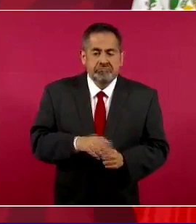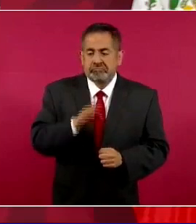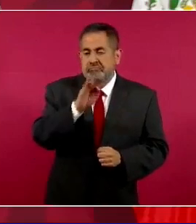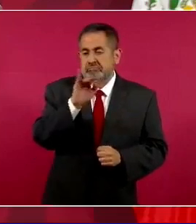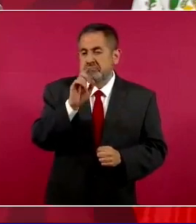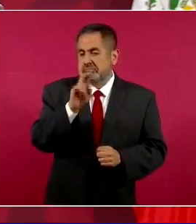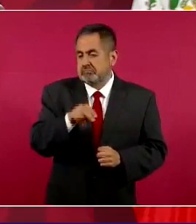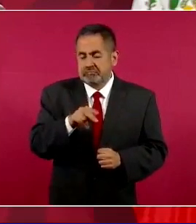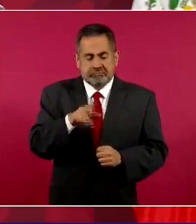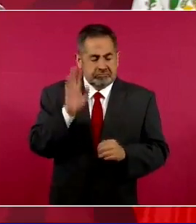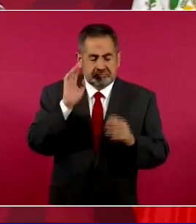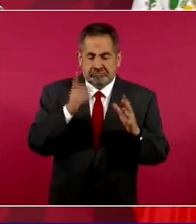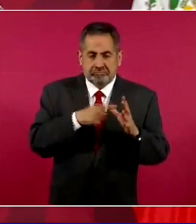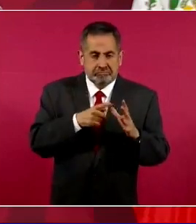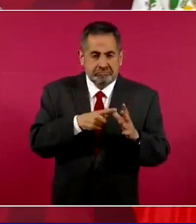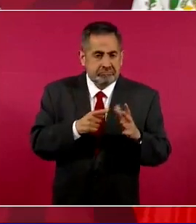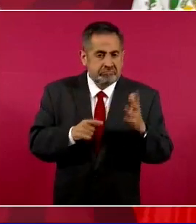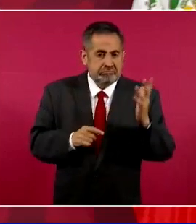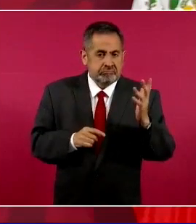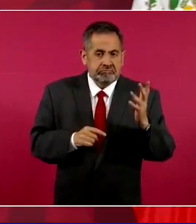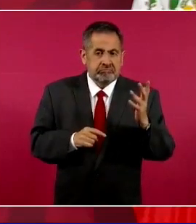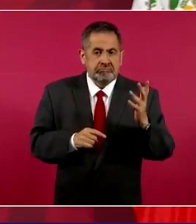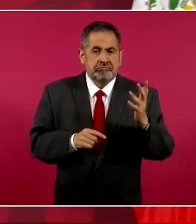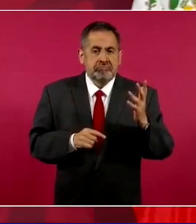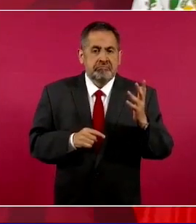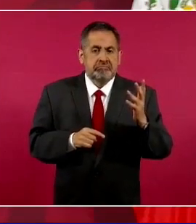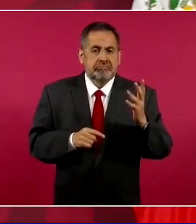Biden, que el presidente